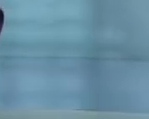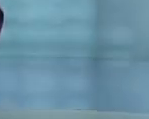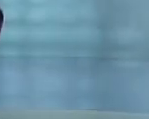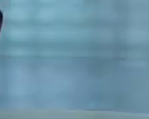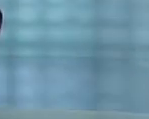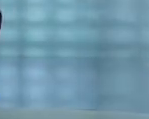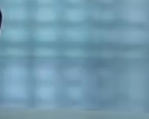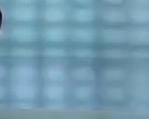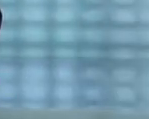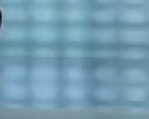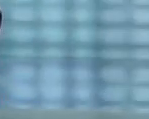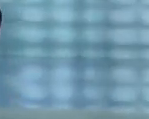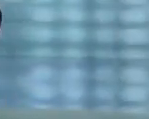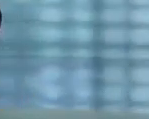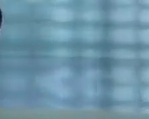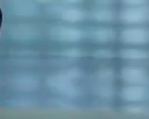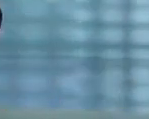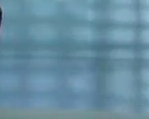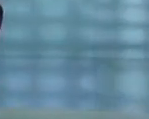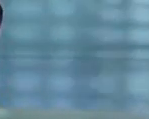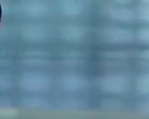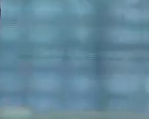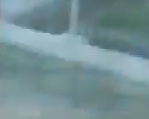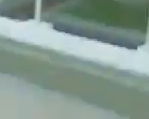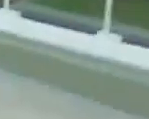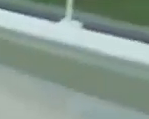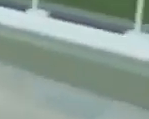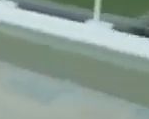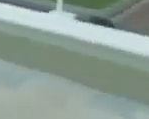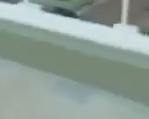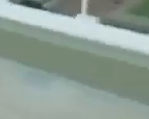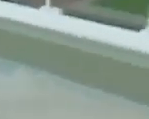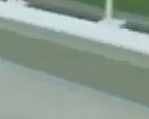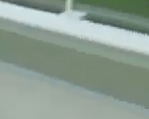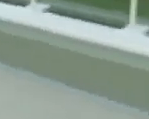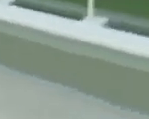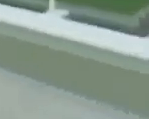Y a esta hora nos enlazamos con la actividad principal.